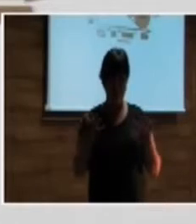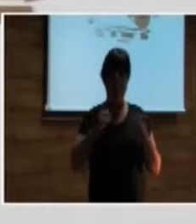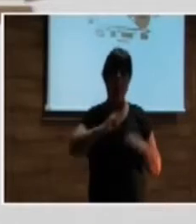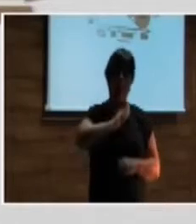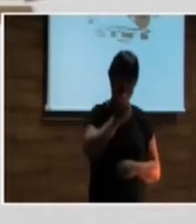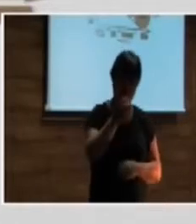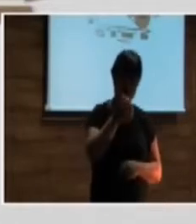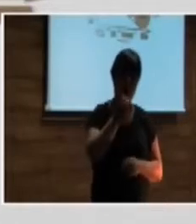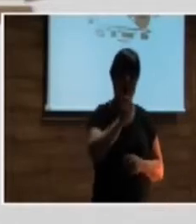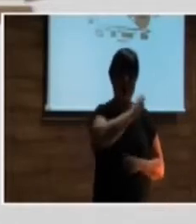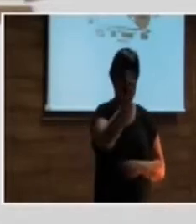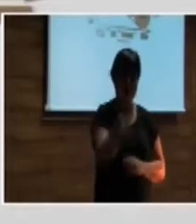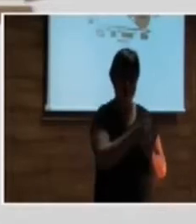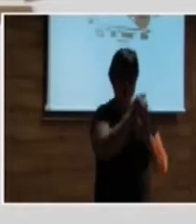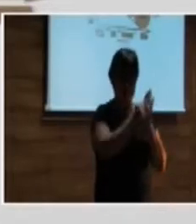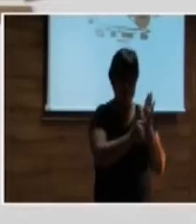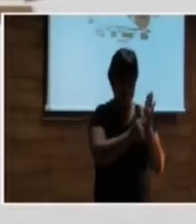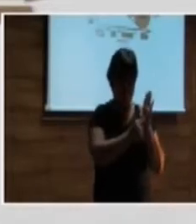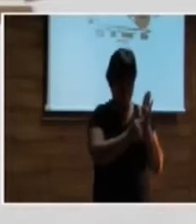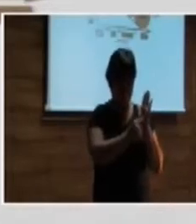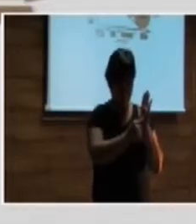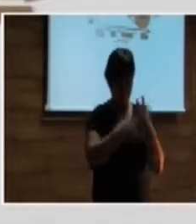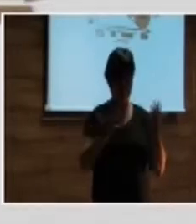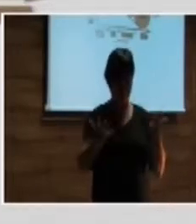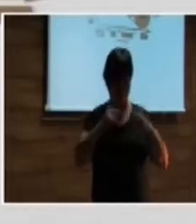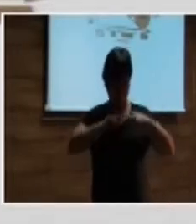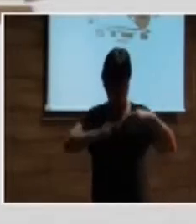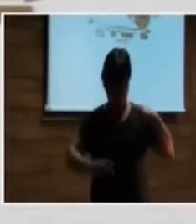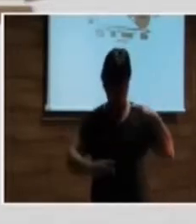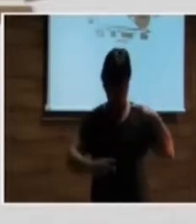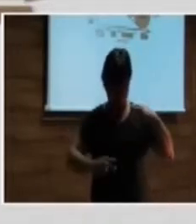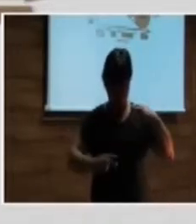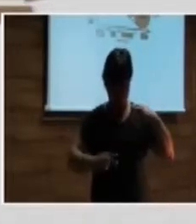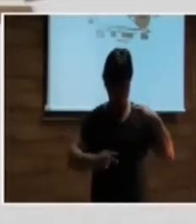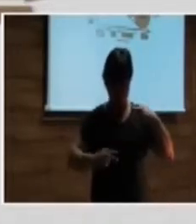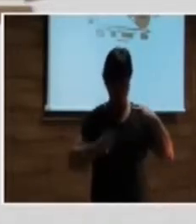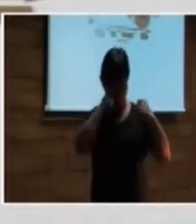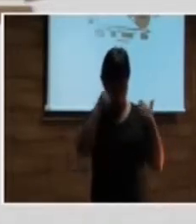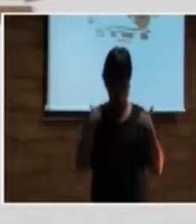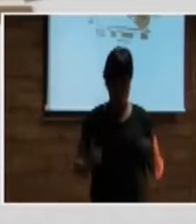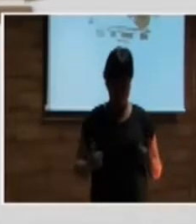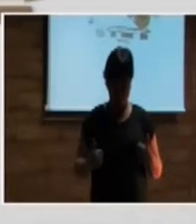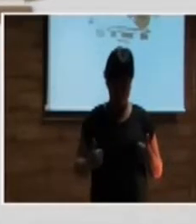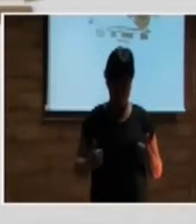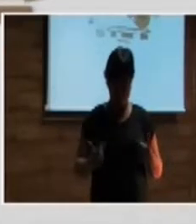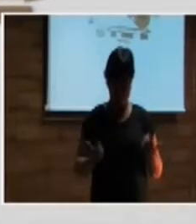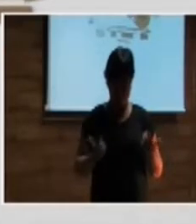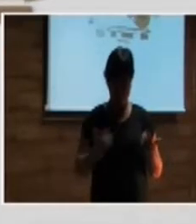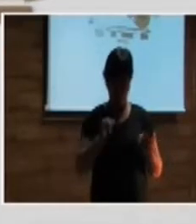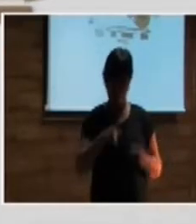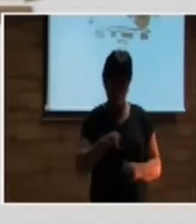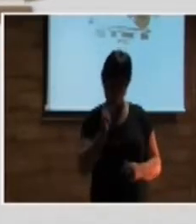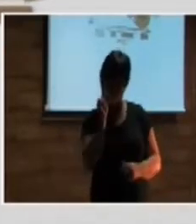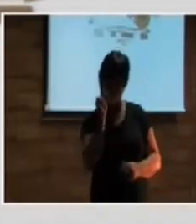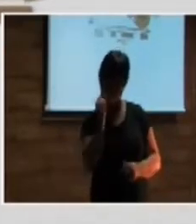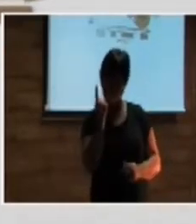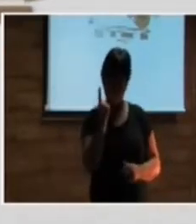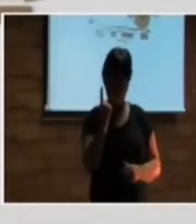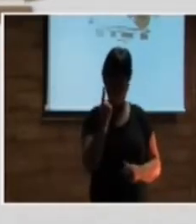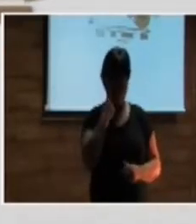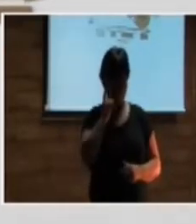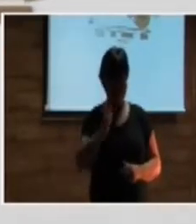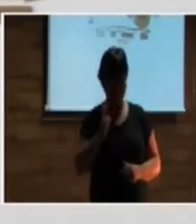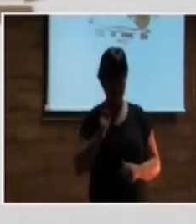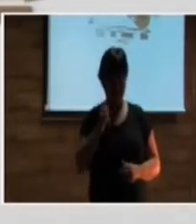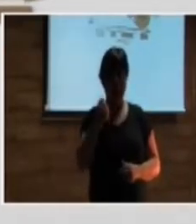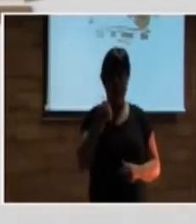multifactoriales. Pero resulta que hay un gen en el humano hay un gen que no existe en el chimpancé, por ejemplo, este gen. Hay un gen muy común que es el APOE.